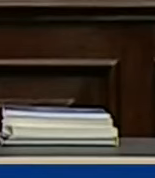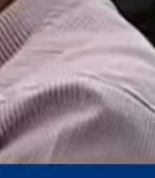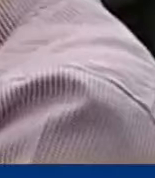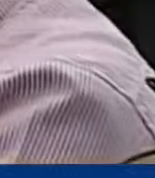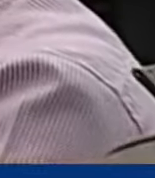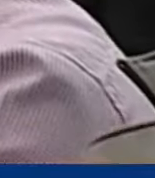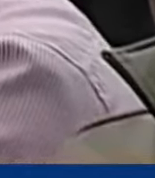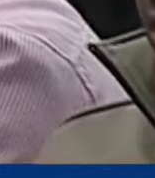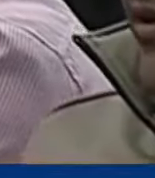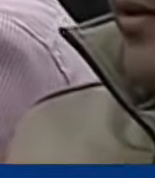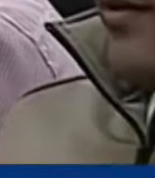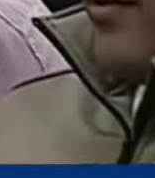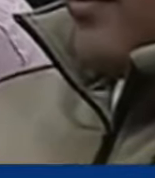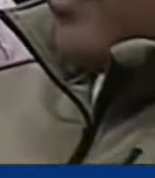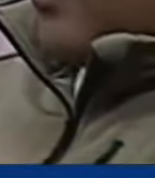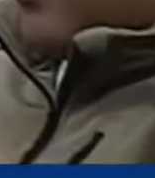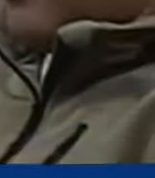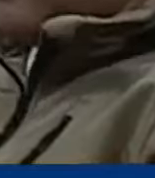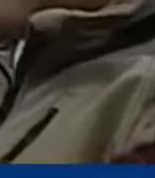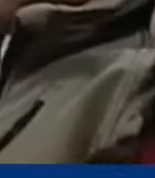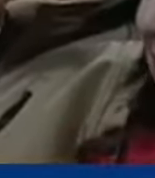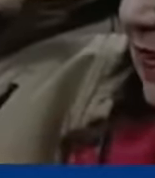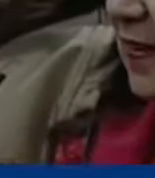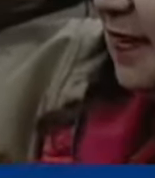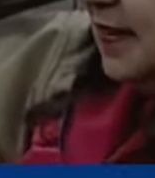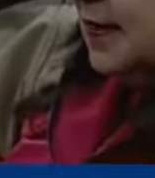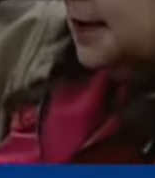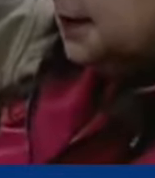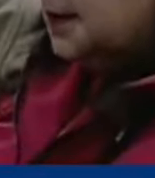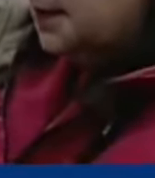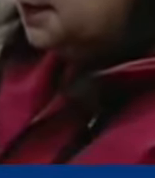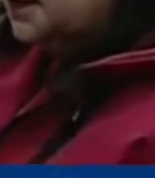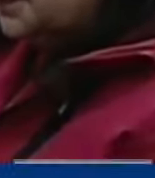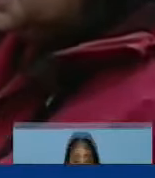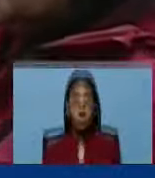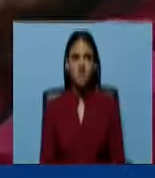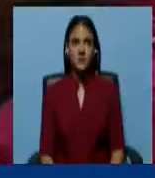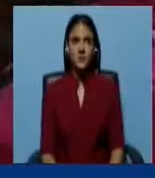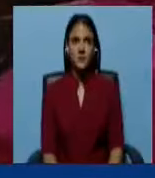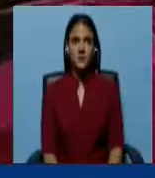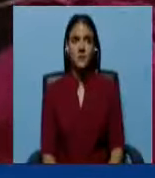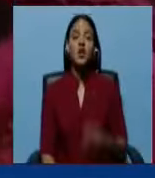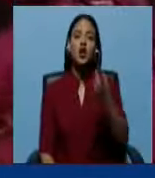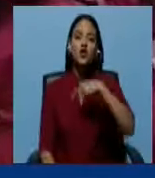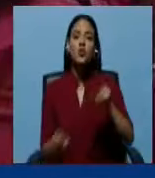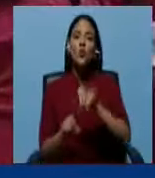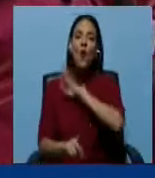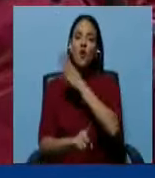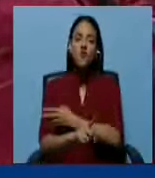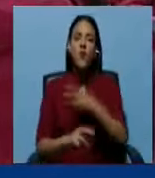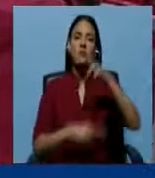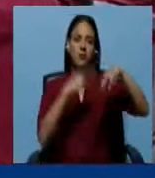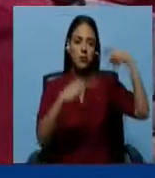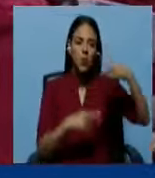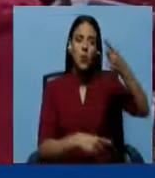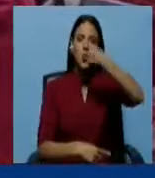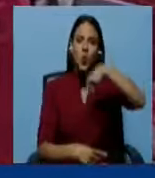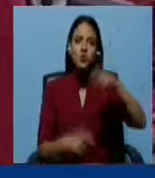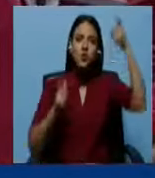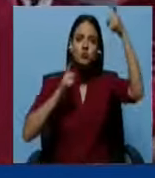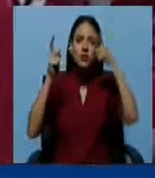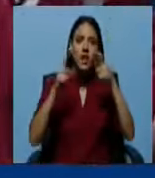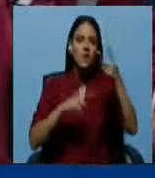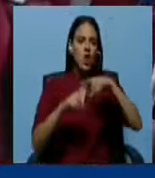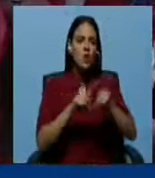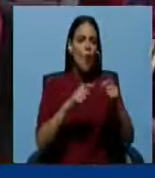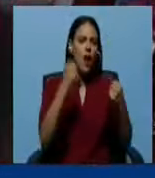Las 5 generaciones de las fuerzas bolivarianas, históricas, chavistas, del bloque histórico